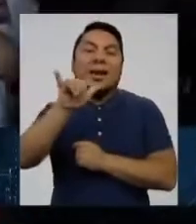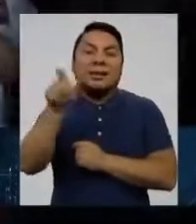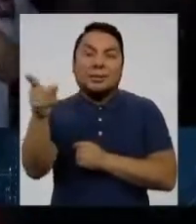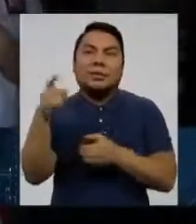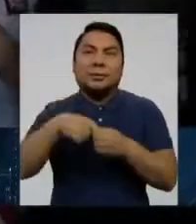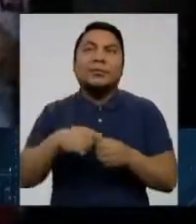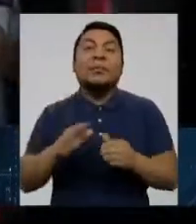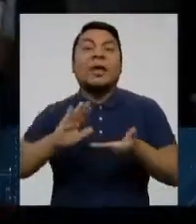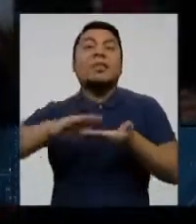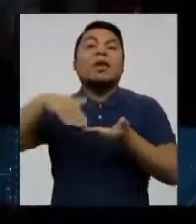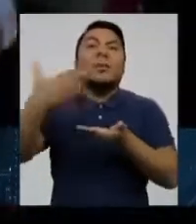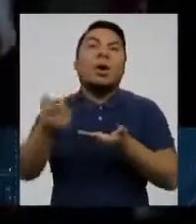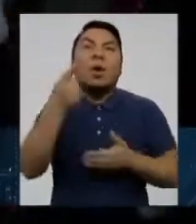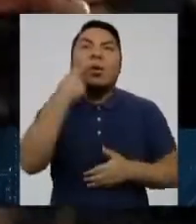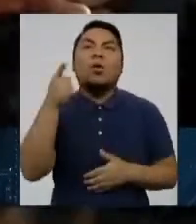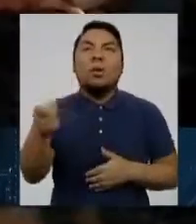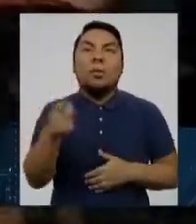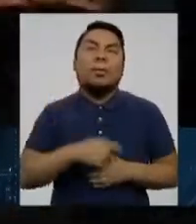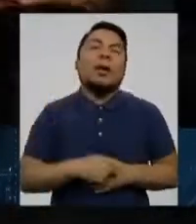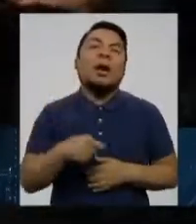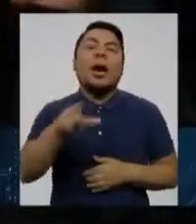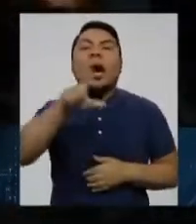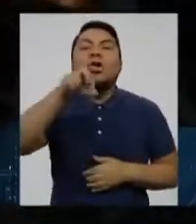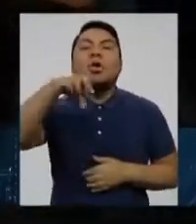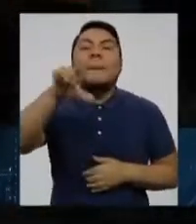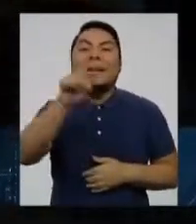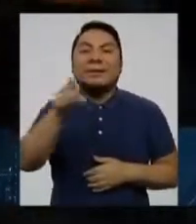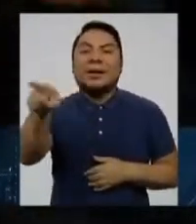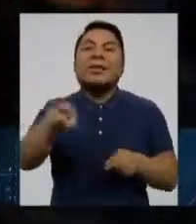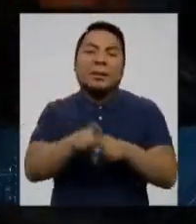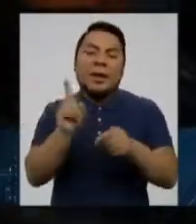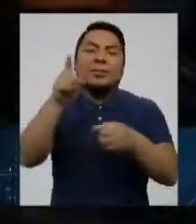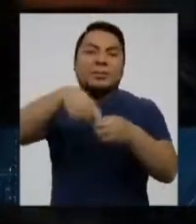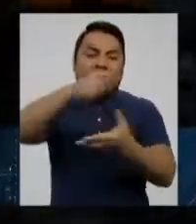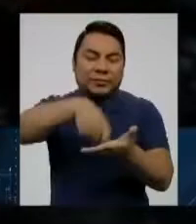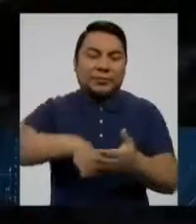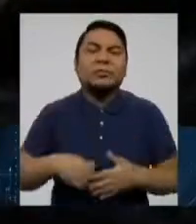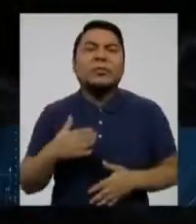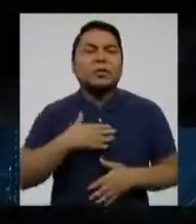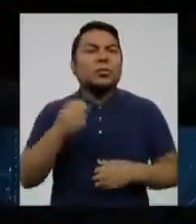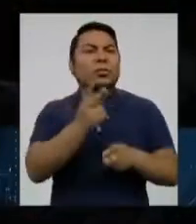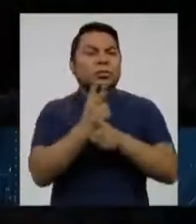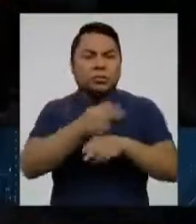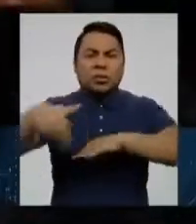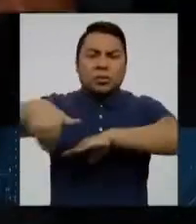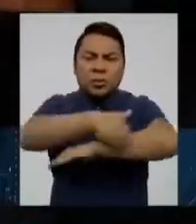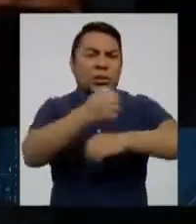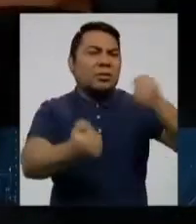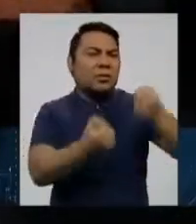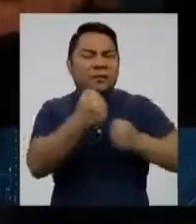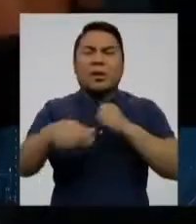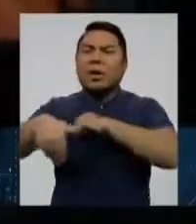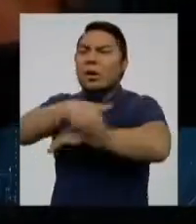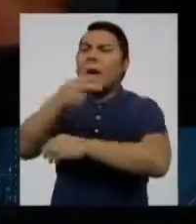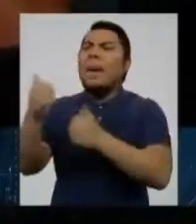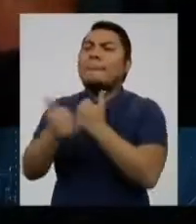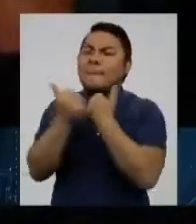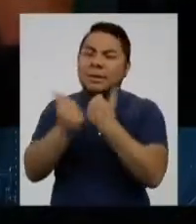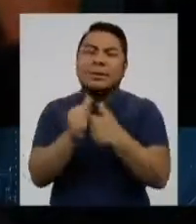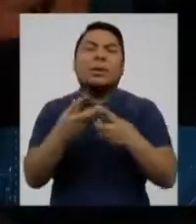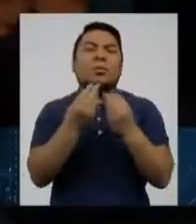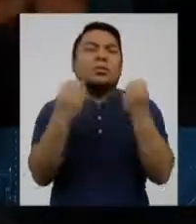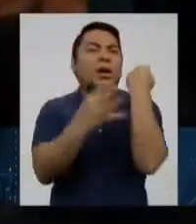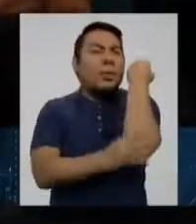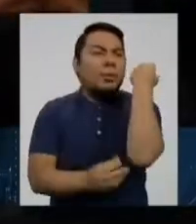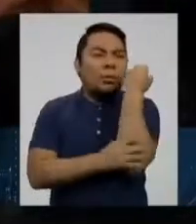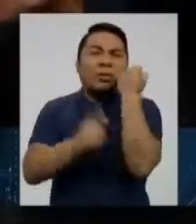llegó Roberto Gómez Vaca por Vamos Perú. Estamos trabajando para la seguridad, para el transporte público, pero fundamentalmente por esos 1,5 millones de pobres que todavía